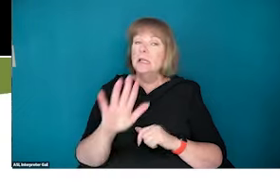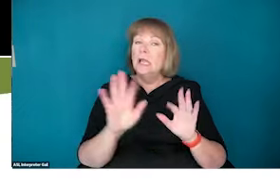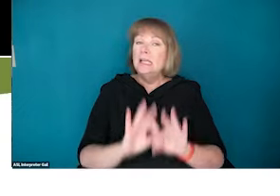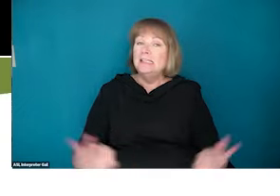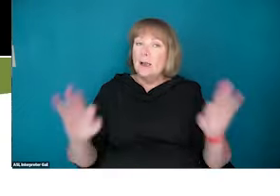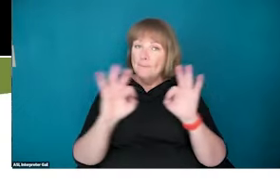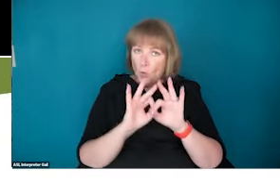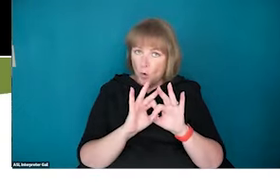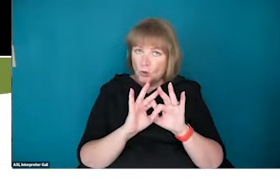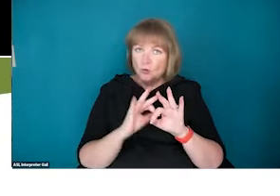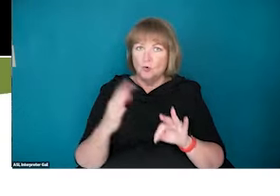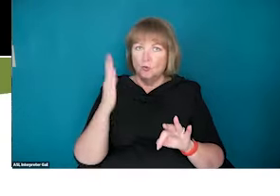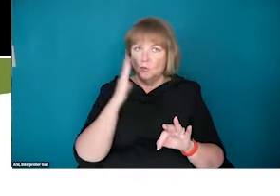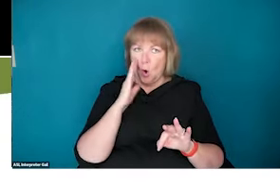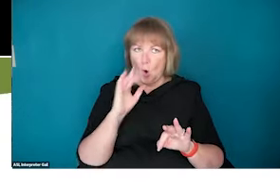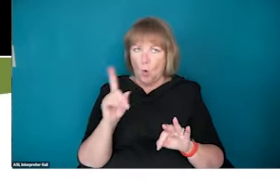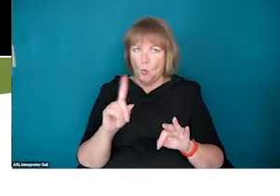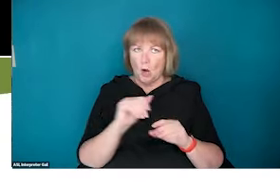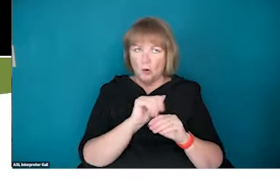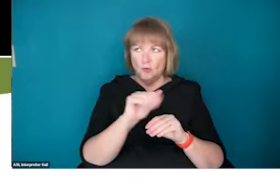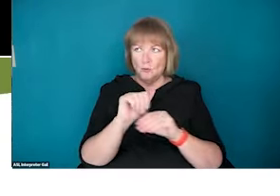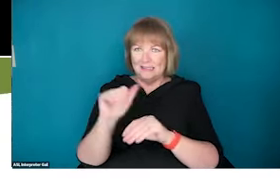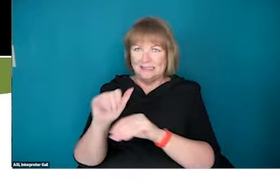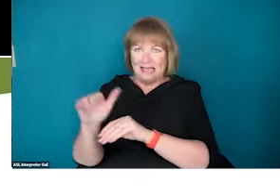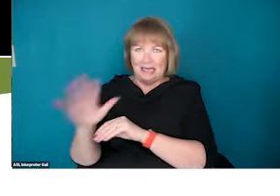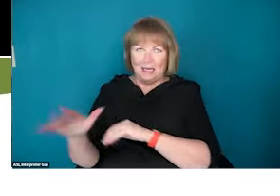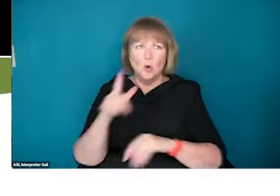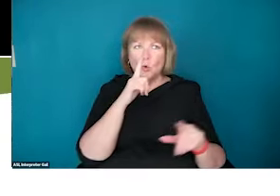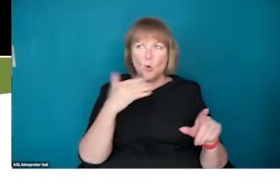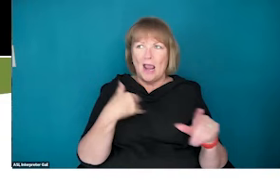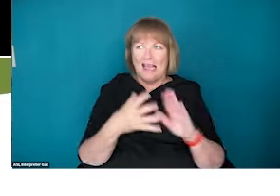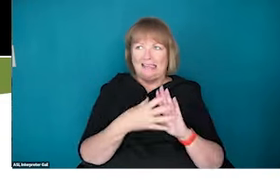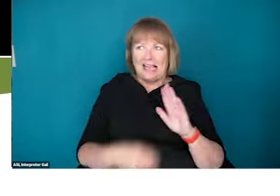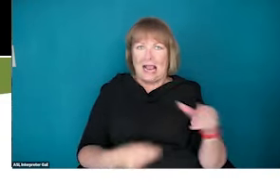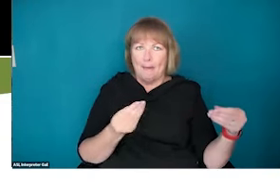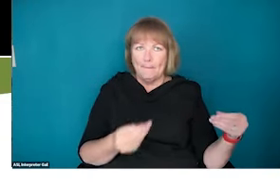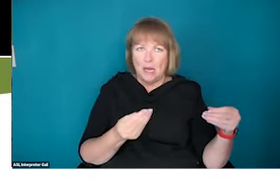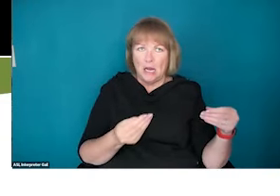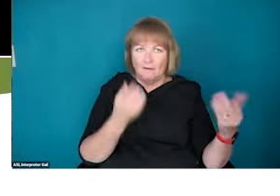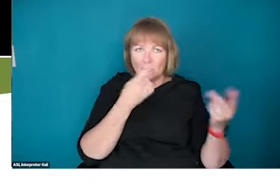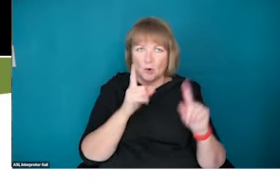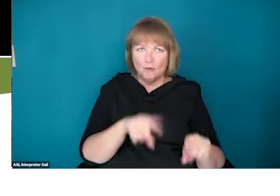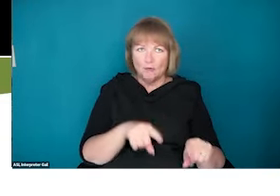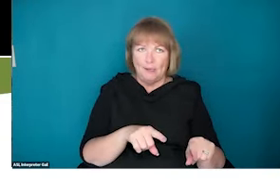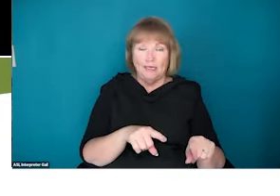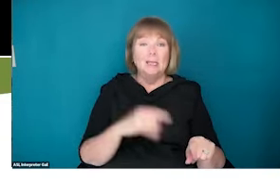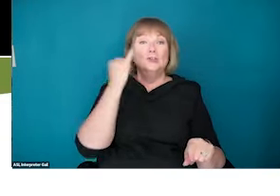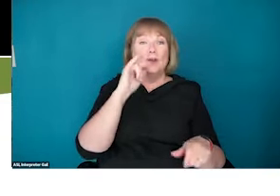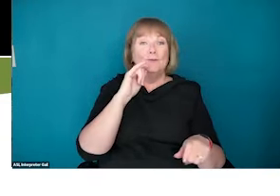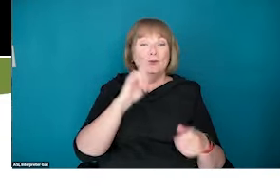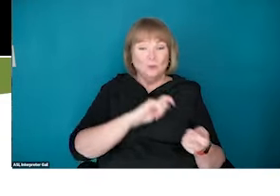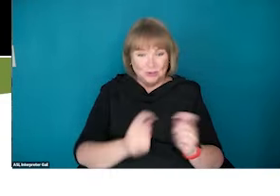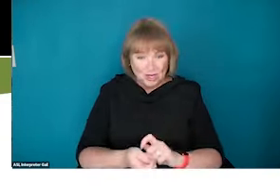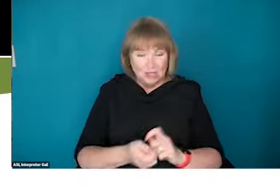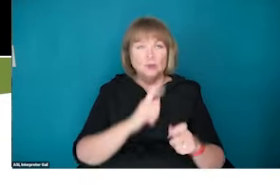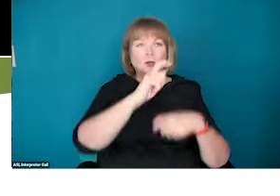actualiza? ¿Mandarlos a las diferentes instituciones cuando están actualizados? Entonces, por ejemplo, usted va a cambiar de persona que lo apoya. Si